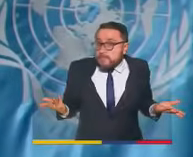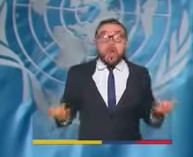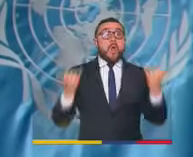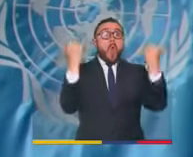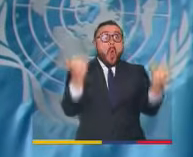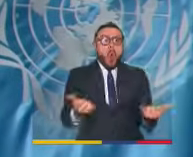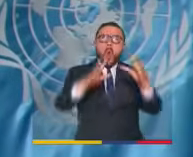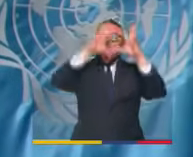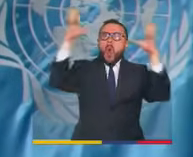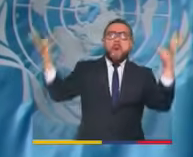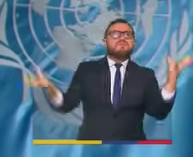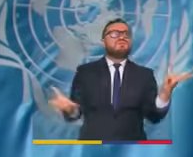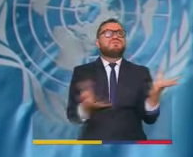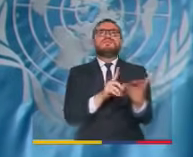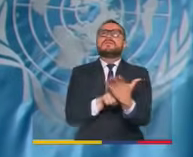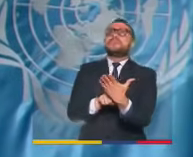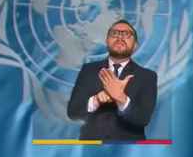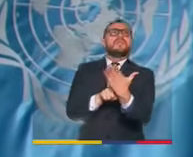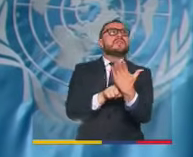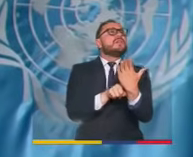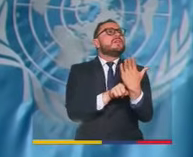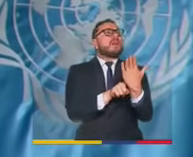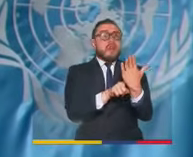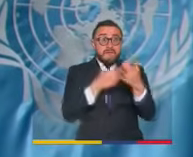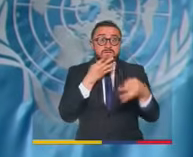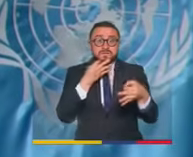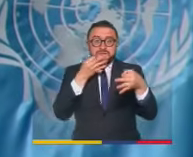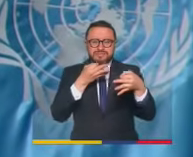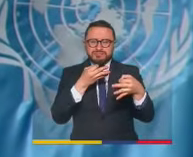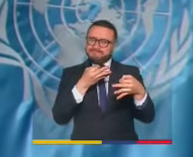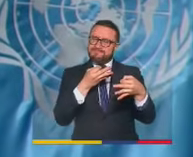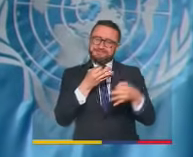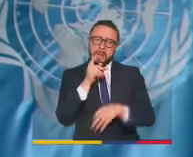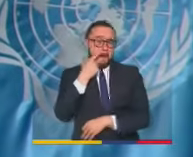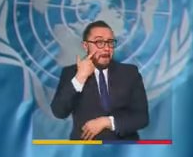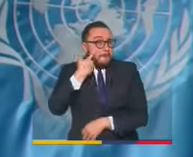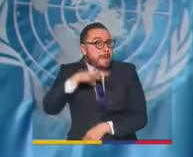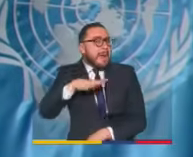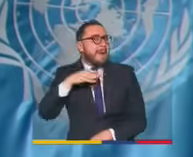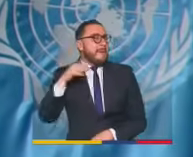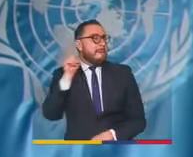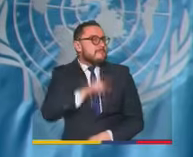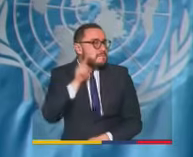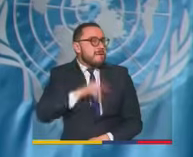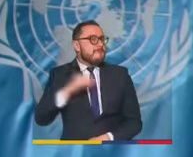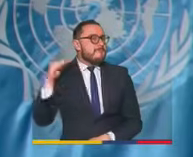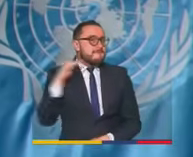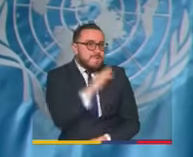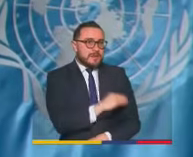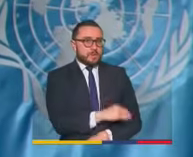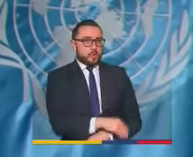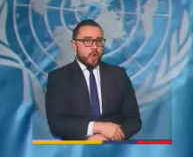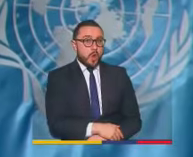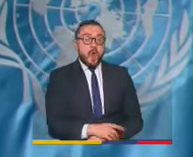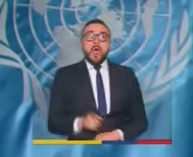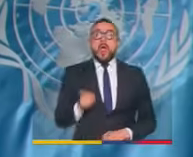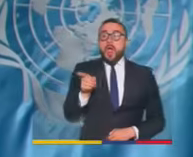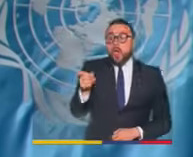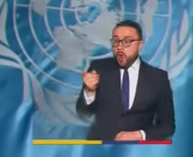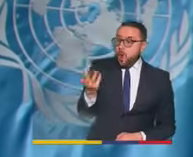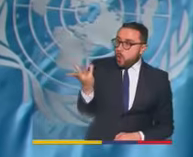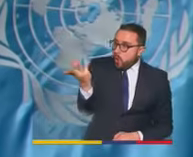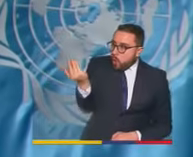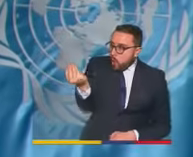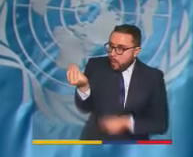realidad fantasmal y algo mentirosa. Pareciera existir una humanidad contraria a